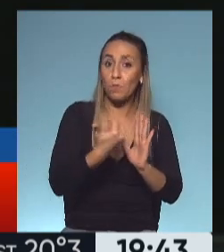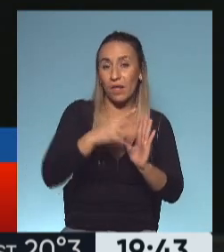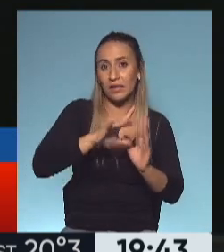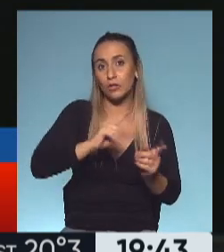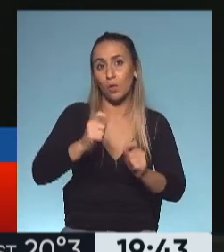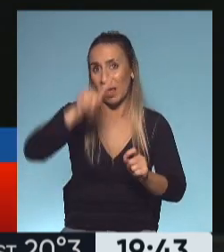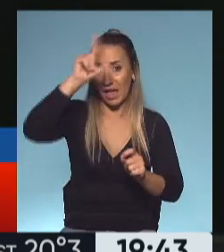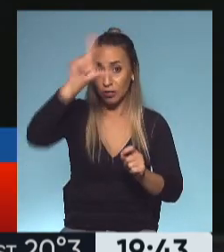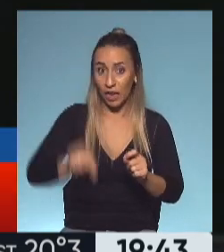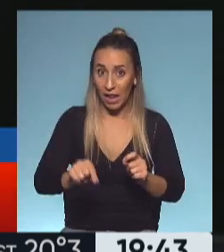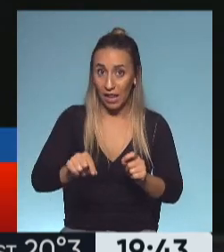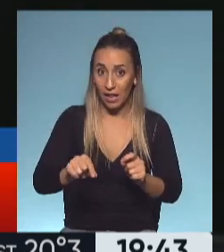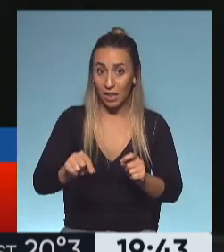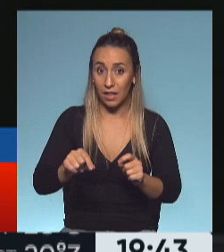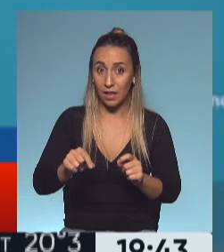nacionalice.